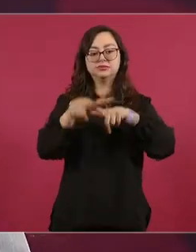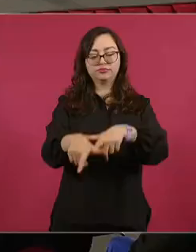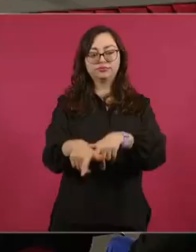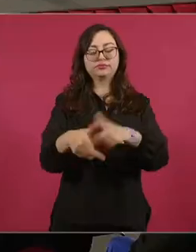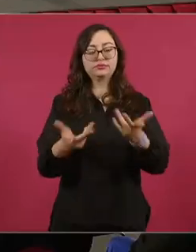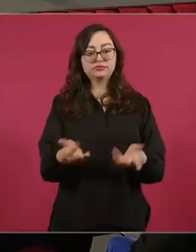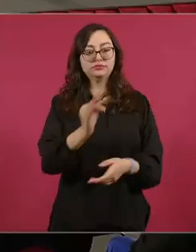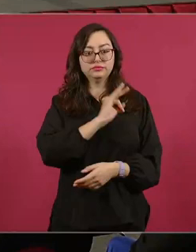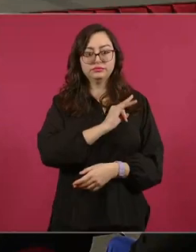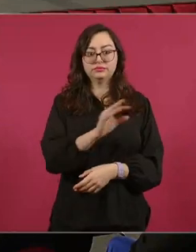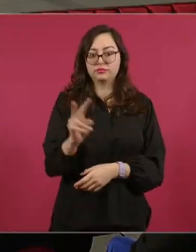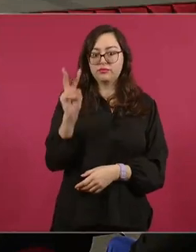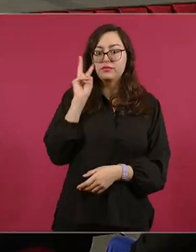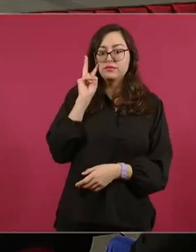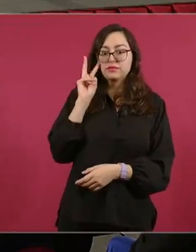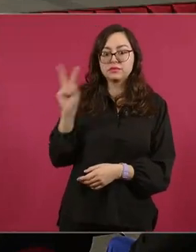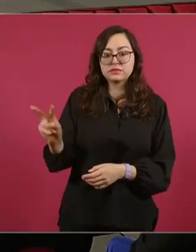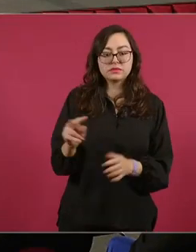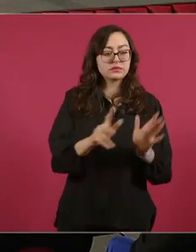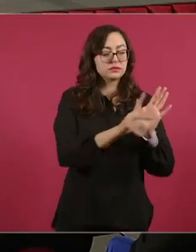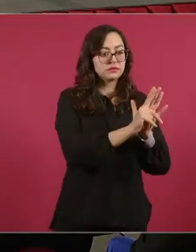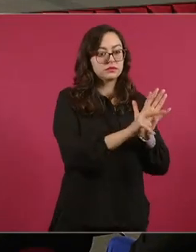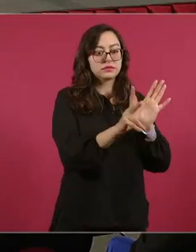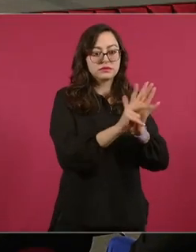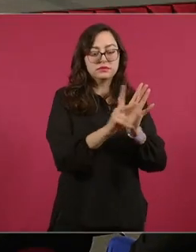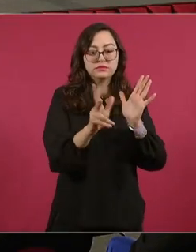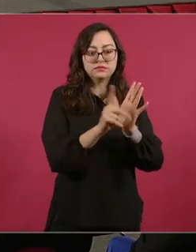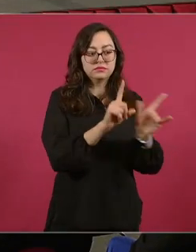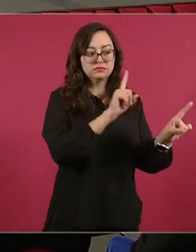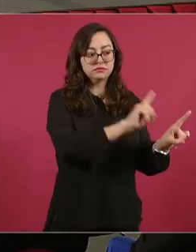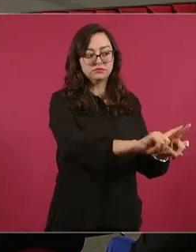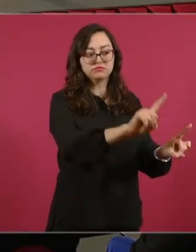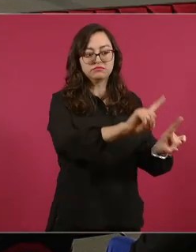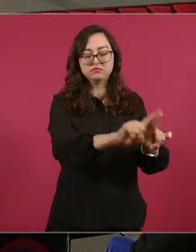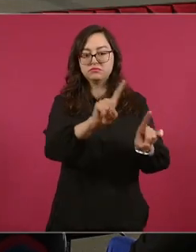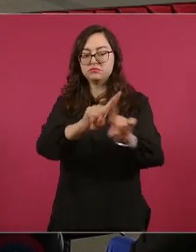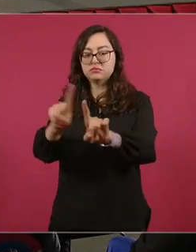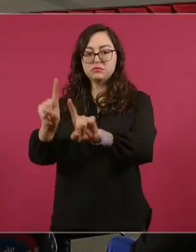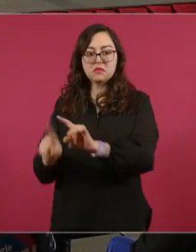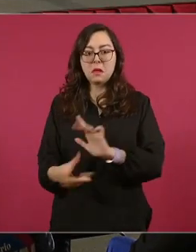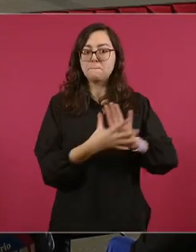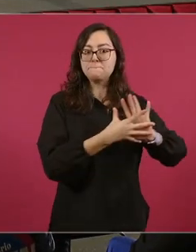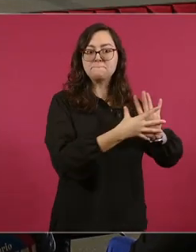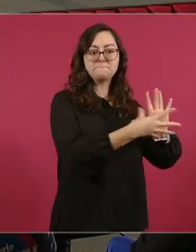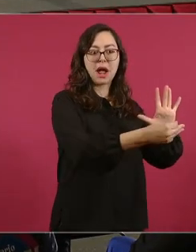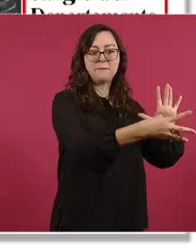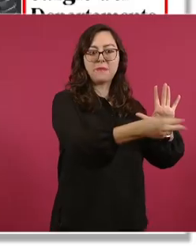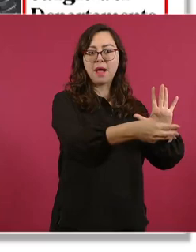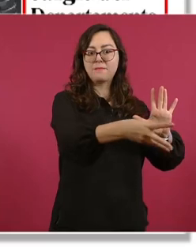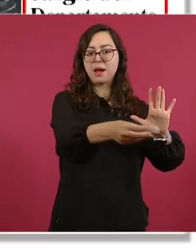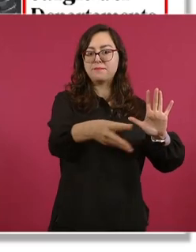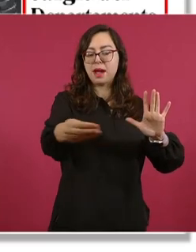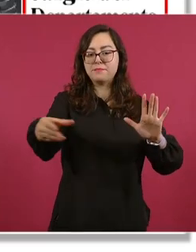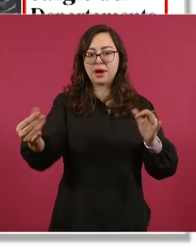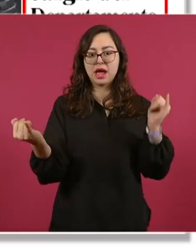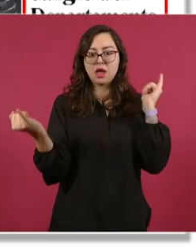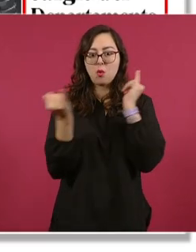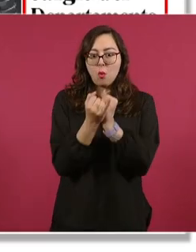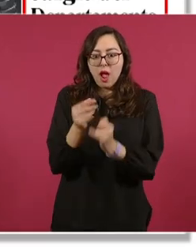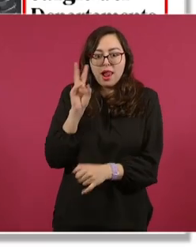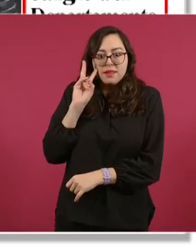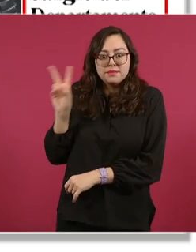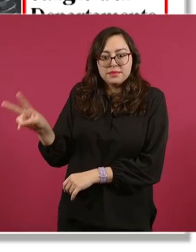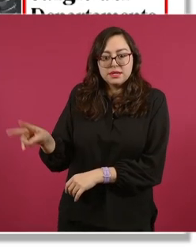aquí en pantalla vamos a ver las portadas de los diarios, es decir, la cobertura que se le